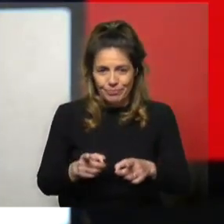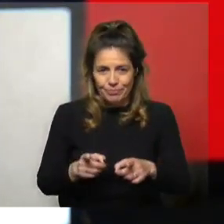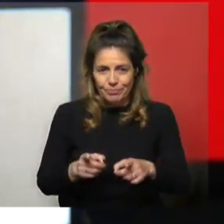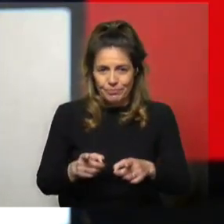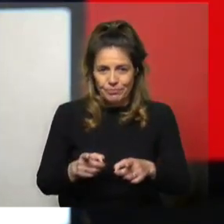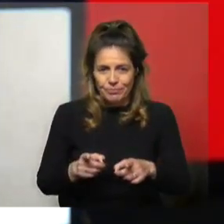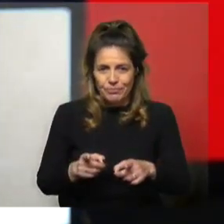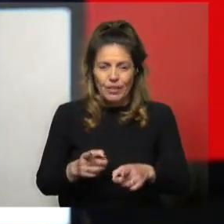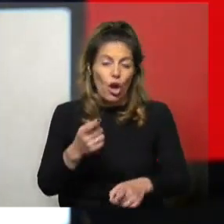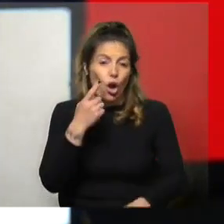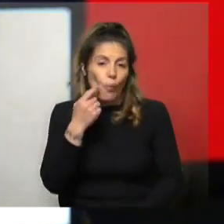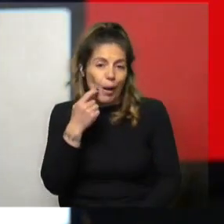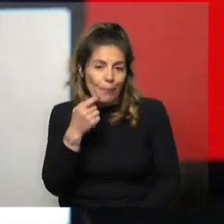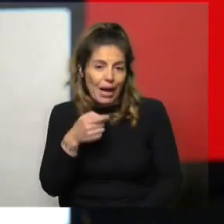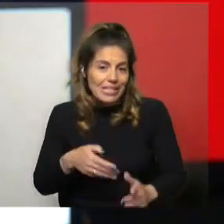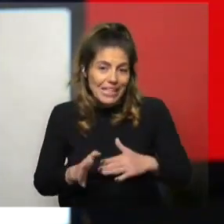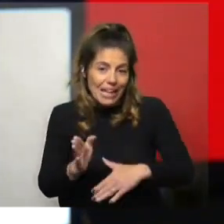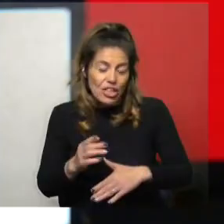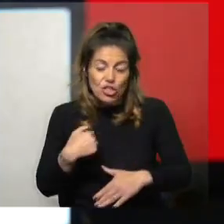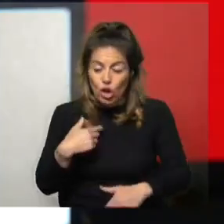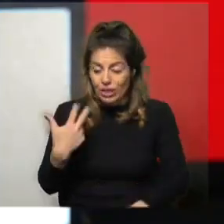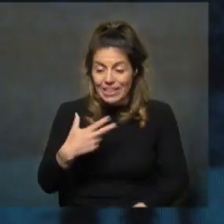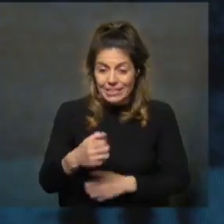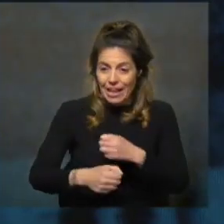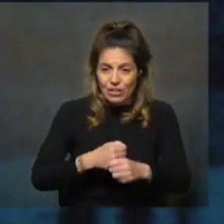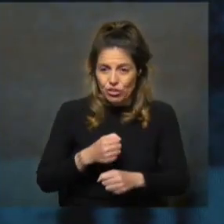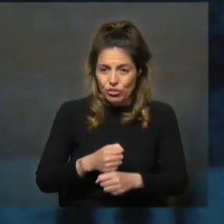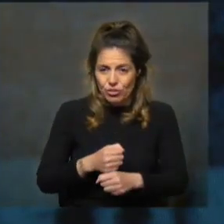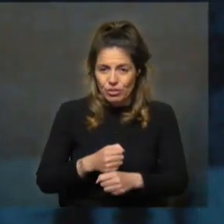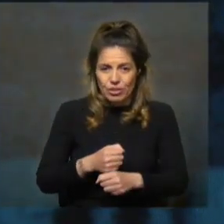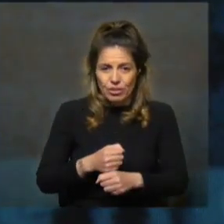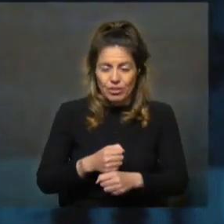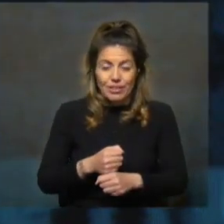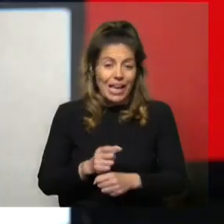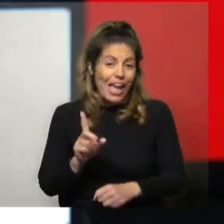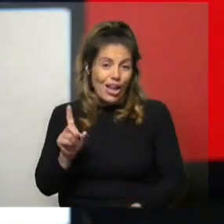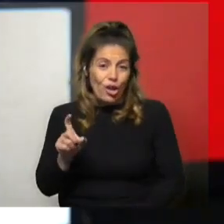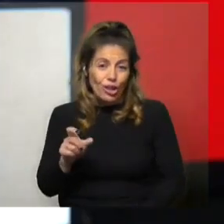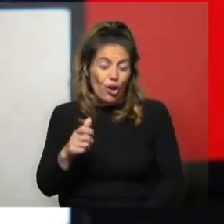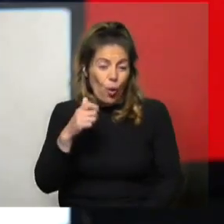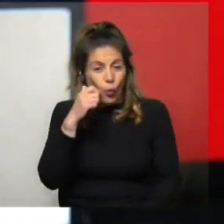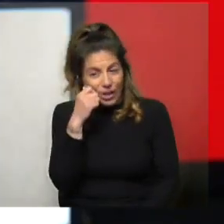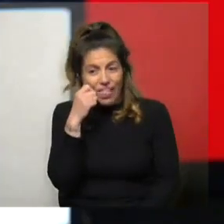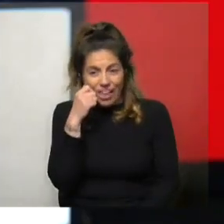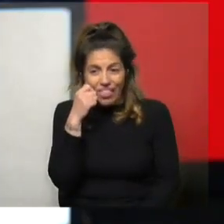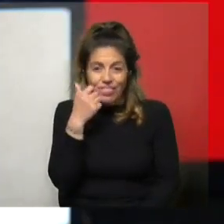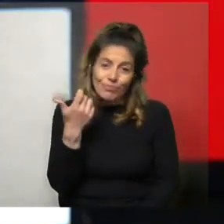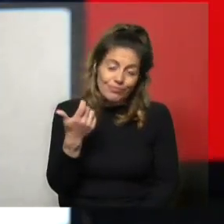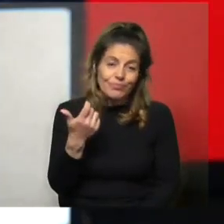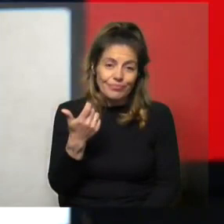con papá claro cuando papá sale Yo tengo 13 años y y lógico en una edad donde te empezá